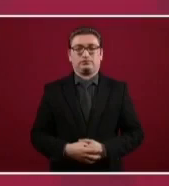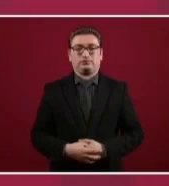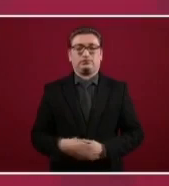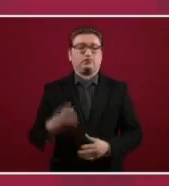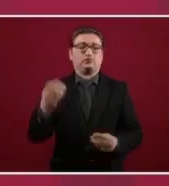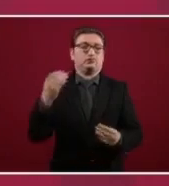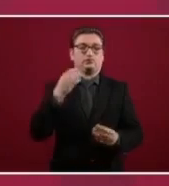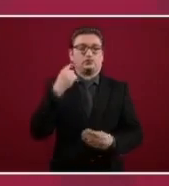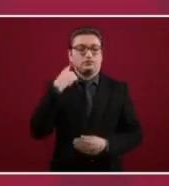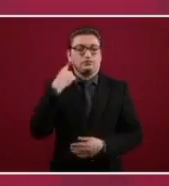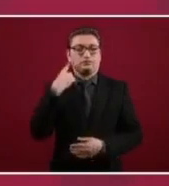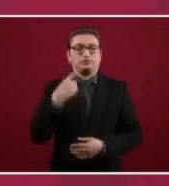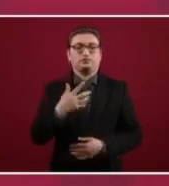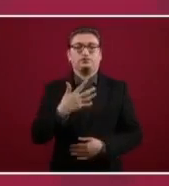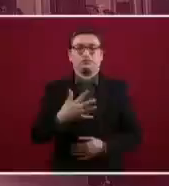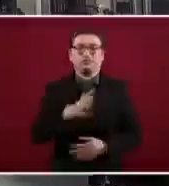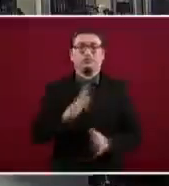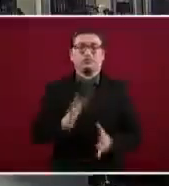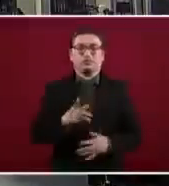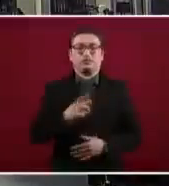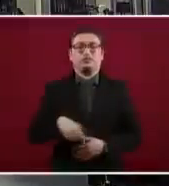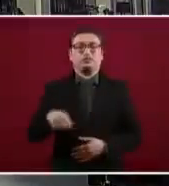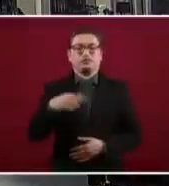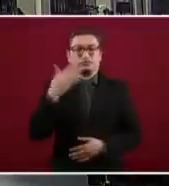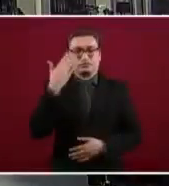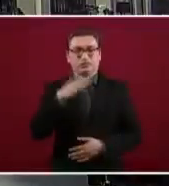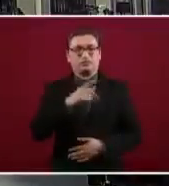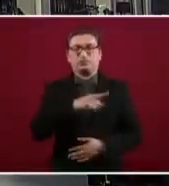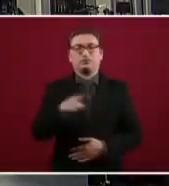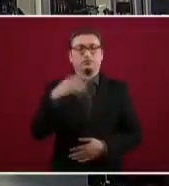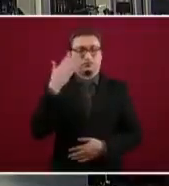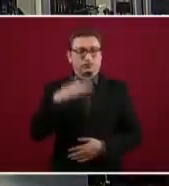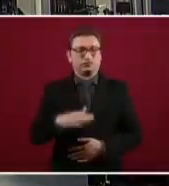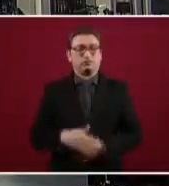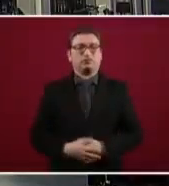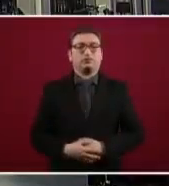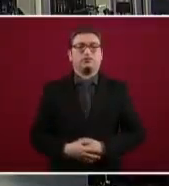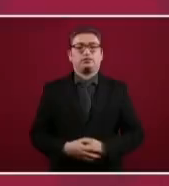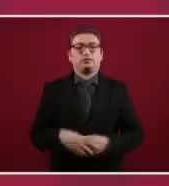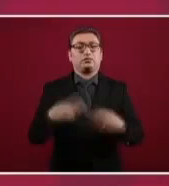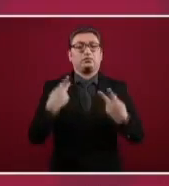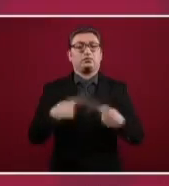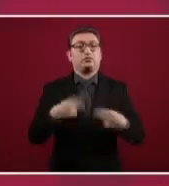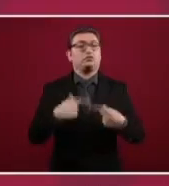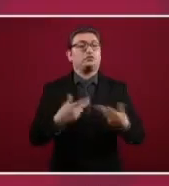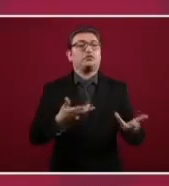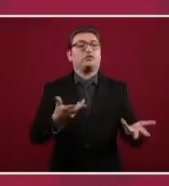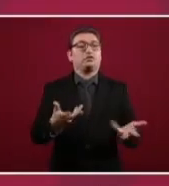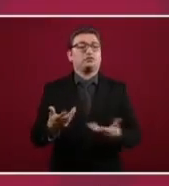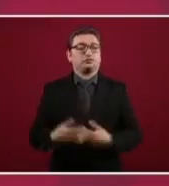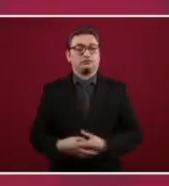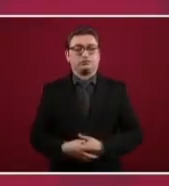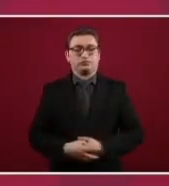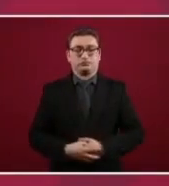pero 5 haber que sepa la gente si hicieron algo